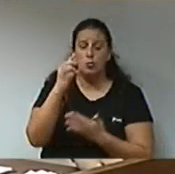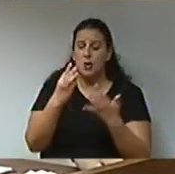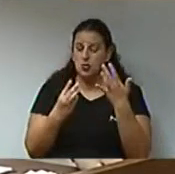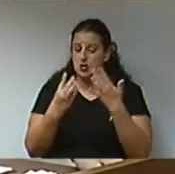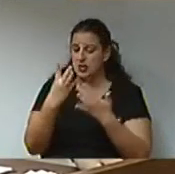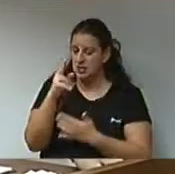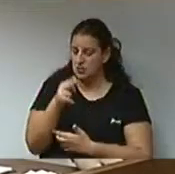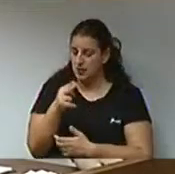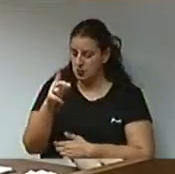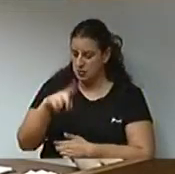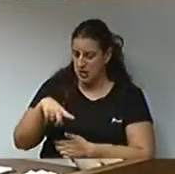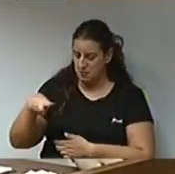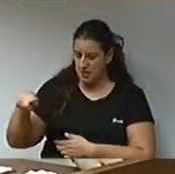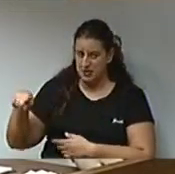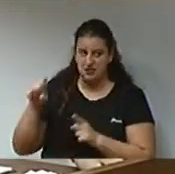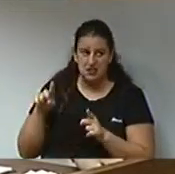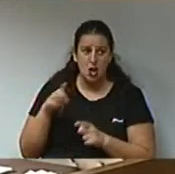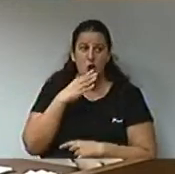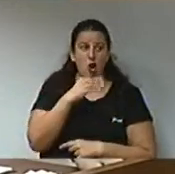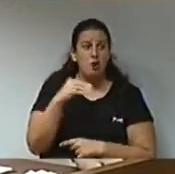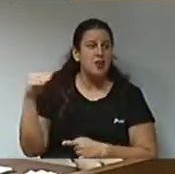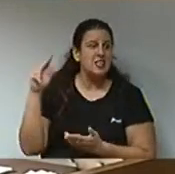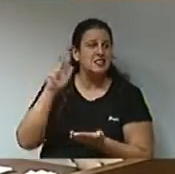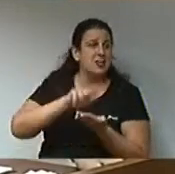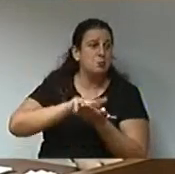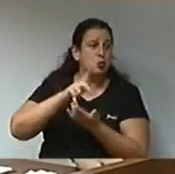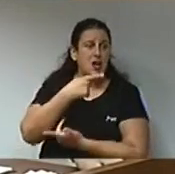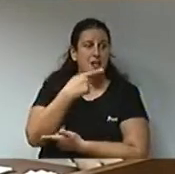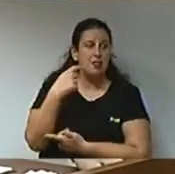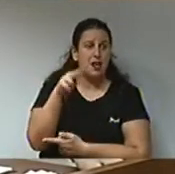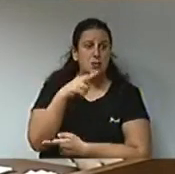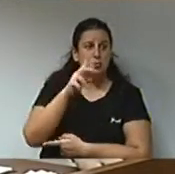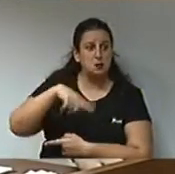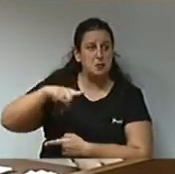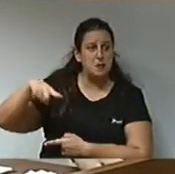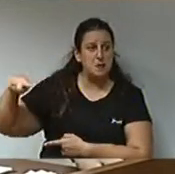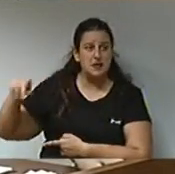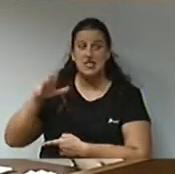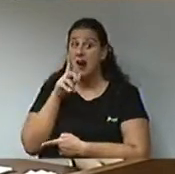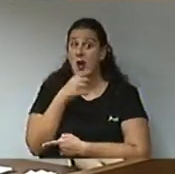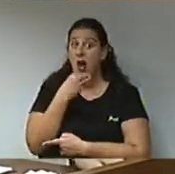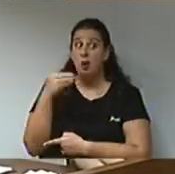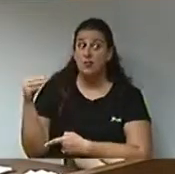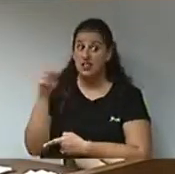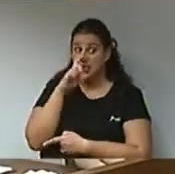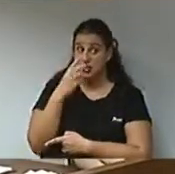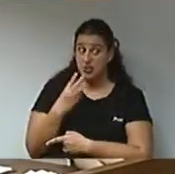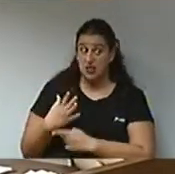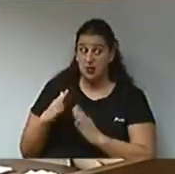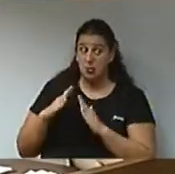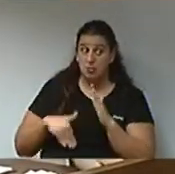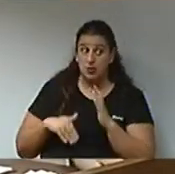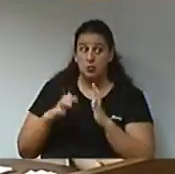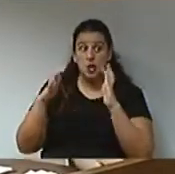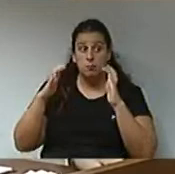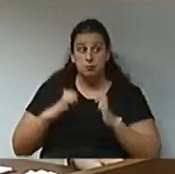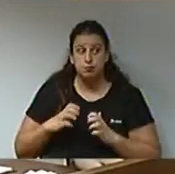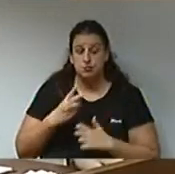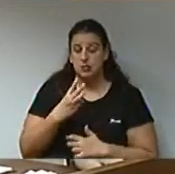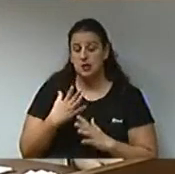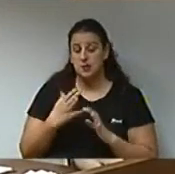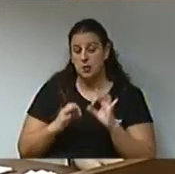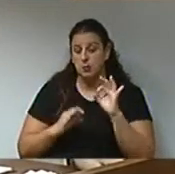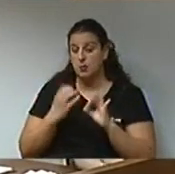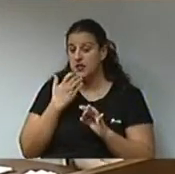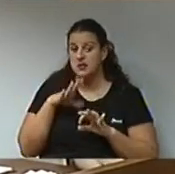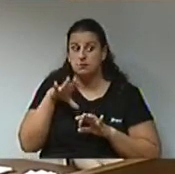mes. Y en cuanto a la hipoteca de los jóvenes de 100 euros al mes, les recuerdo que actualmente los jóvenes menores de 35 años se deducen el 35% del coste de la adquisición